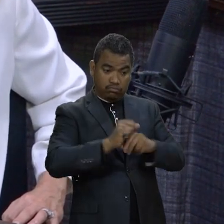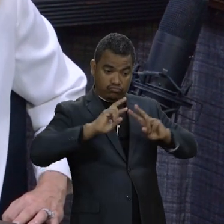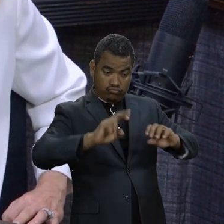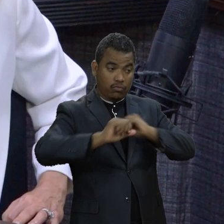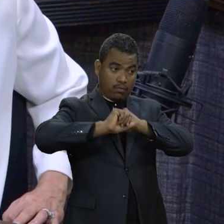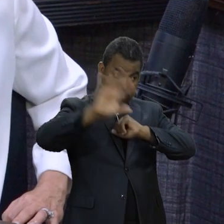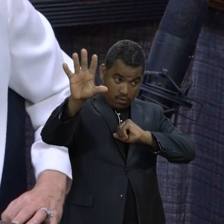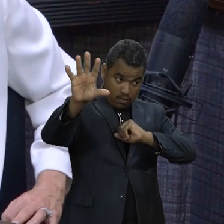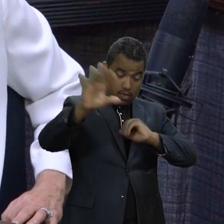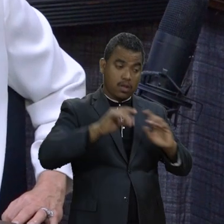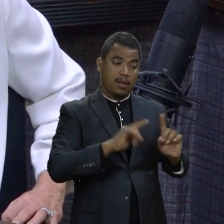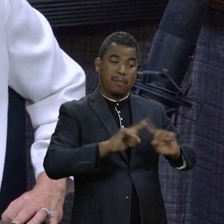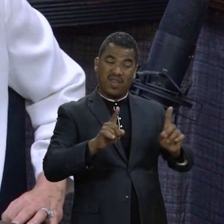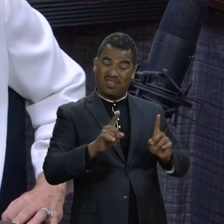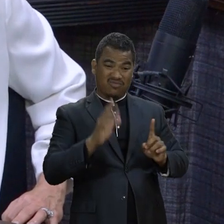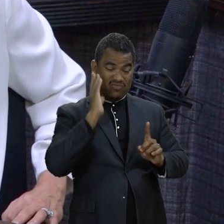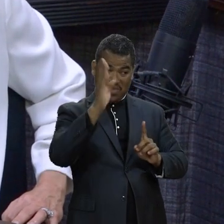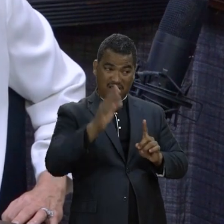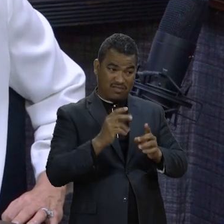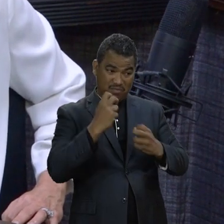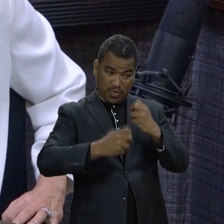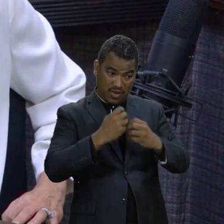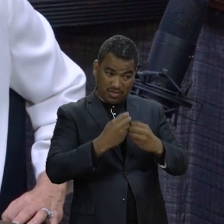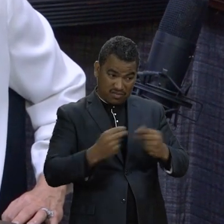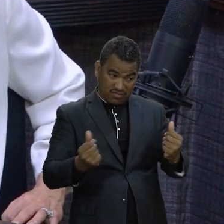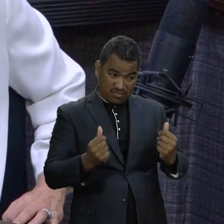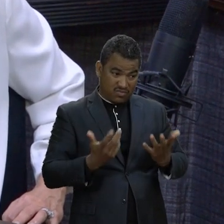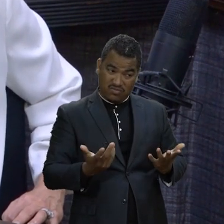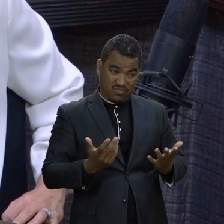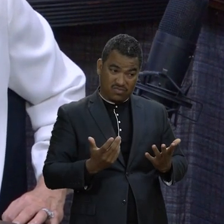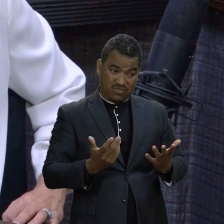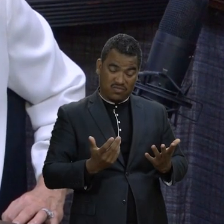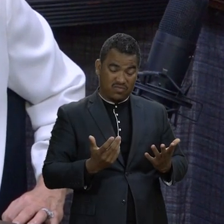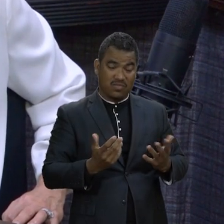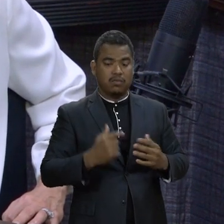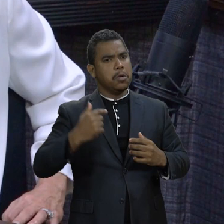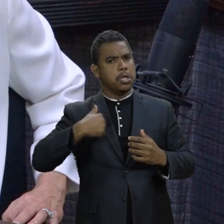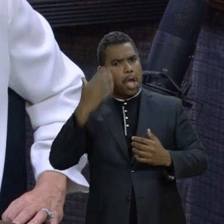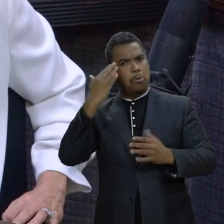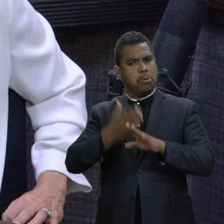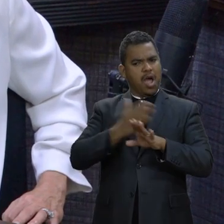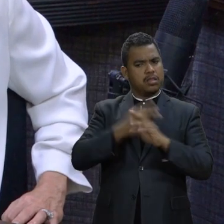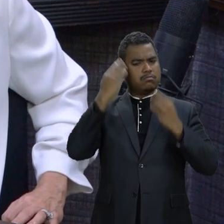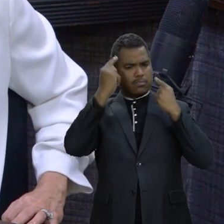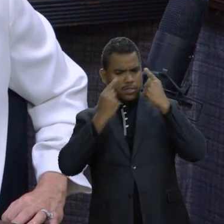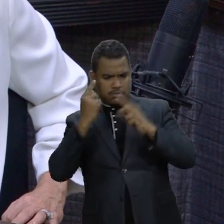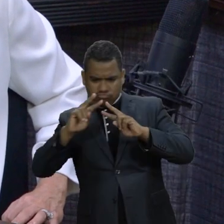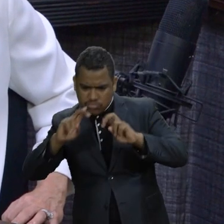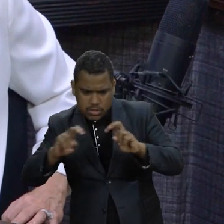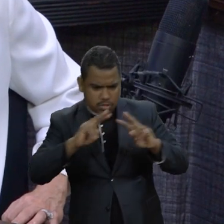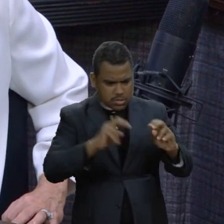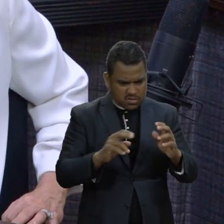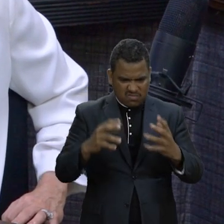yo trato de que tengan alguna solución. Por eso a veces me siento mal cuando, por ejemplo, ahora estamos haciendo un trabajo de Conani, donde hay denuncias muy